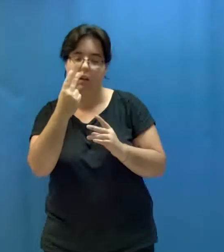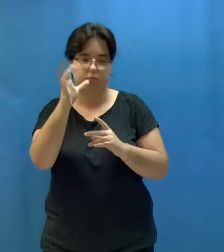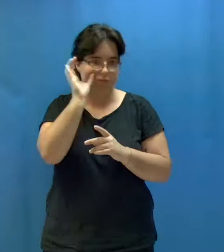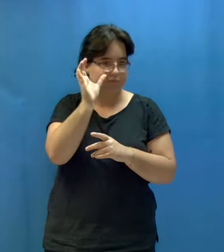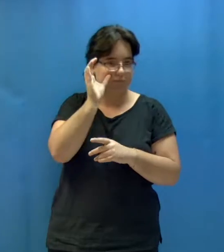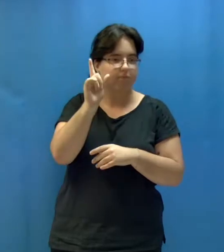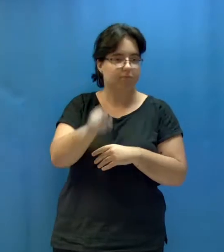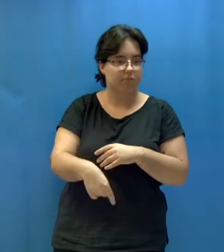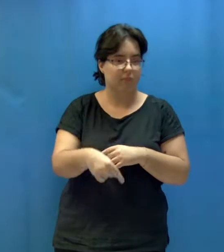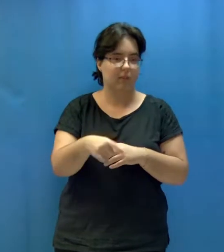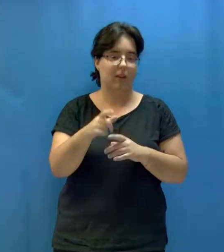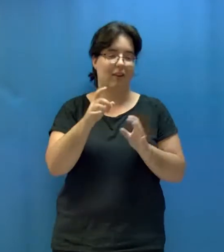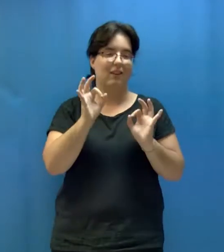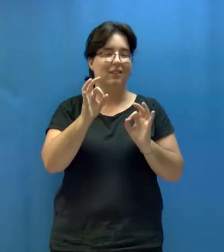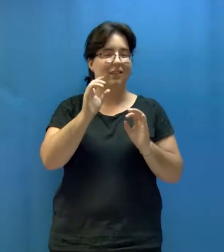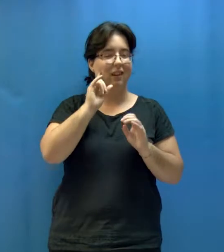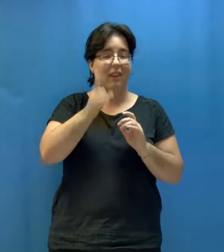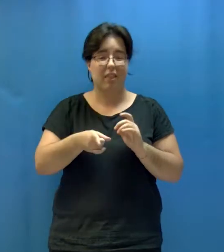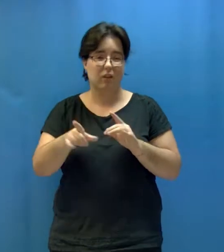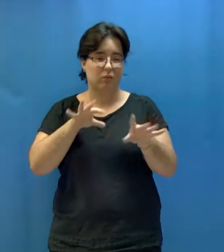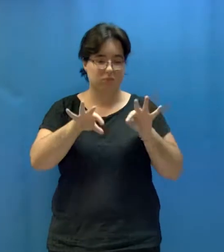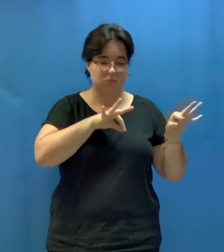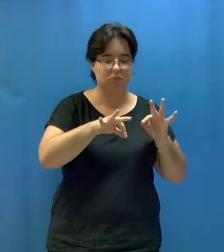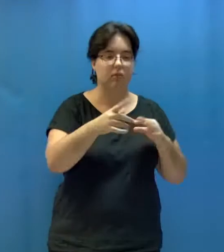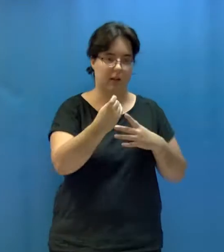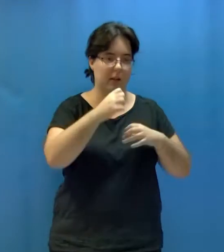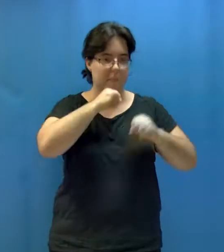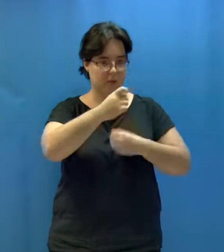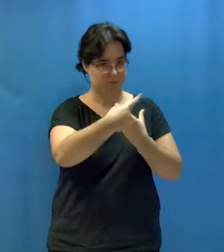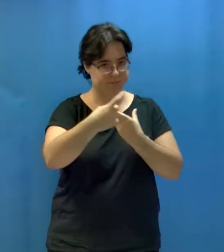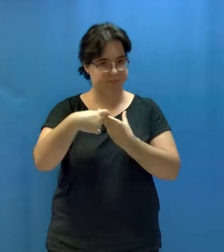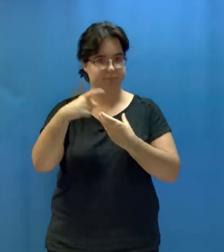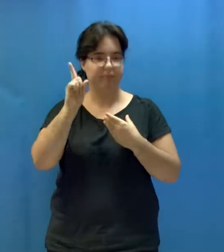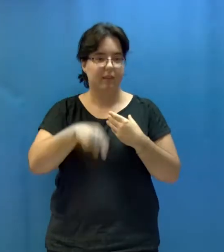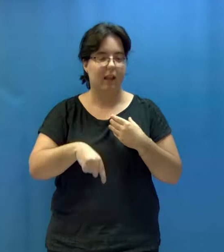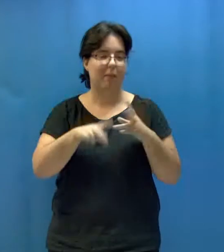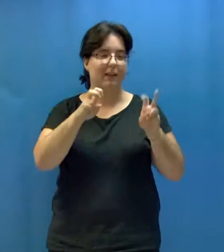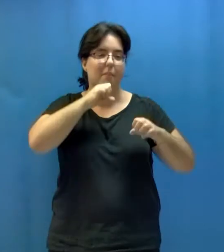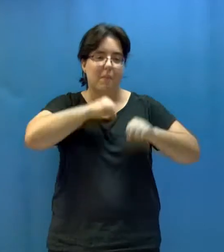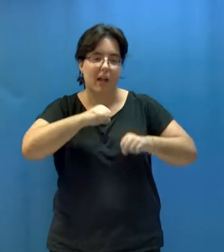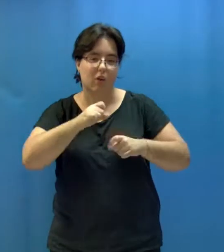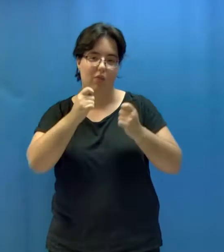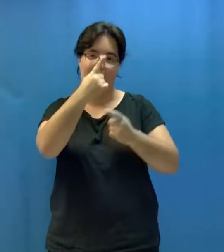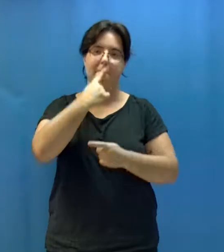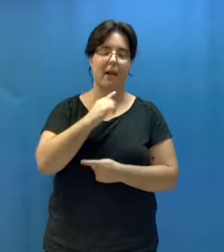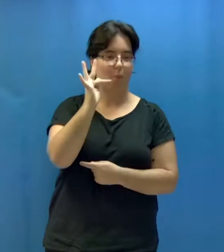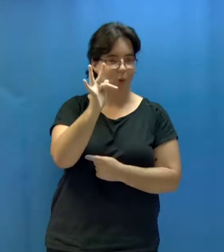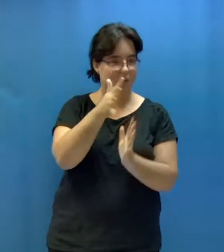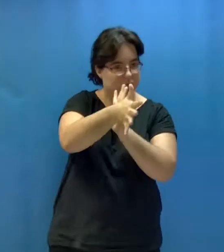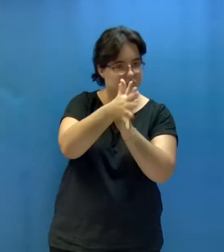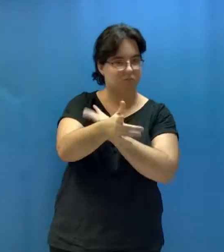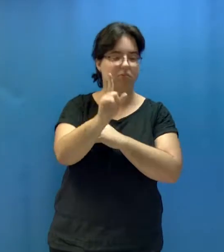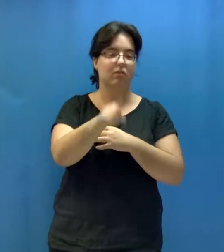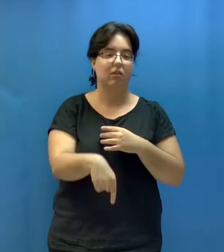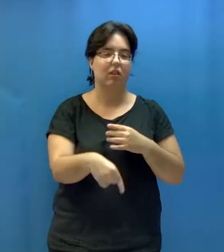en los espacios de toma de decisión, promover una imagen positiva de la vejez, promover acciones para la dinamización del asociacionismo de mayores y así